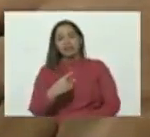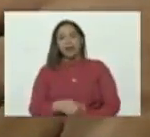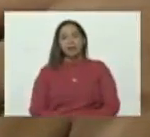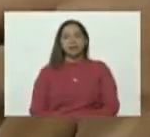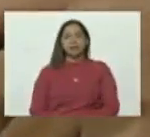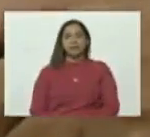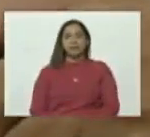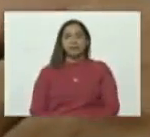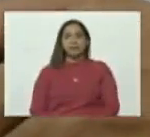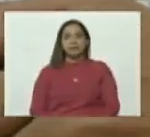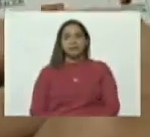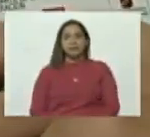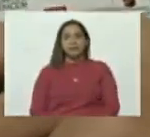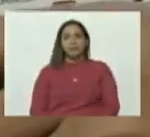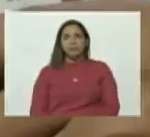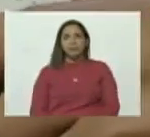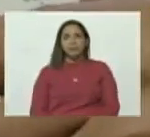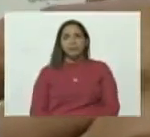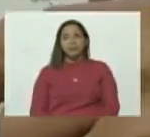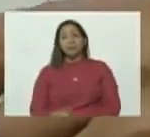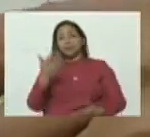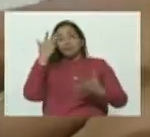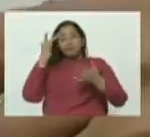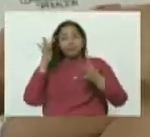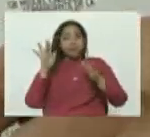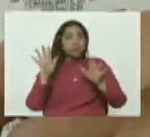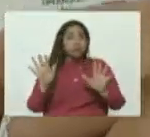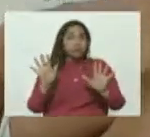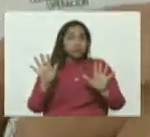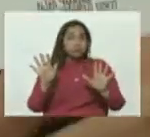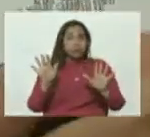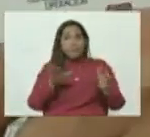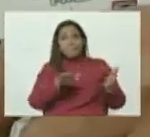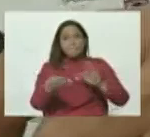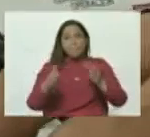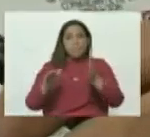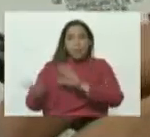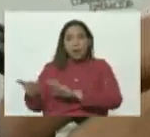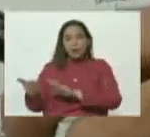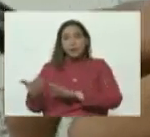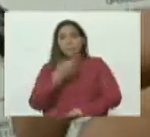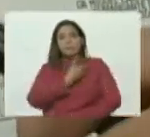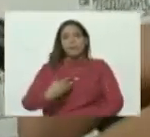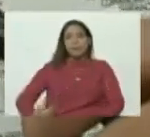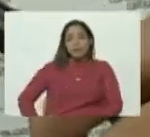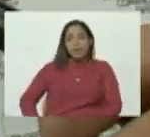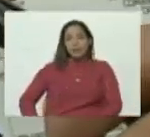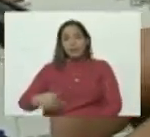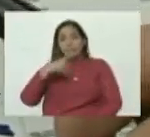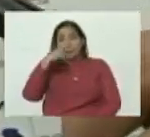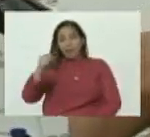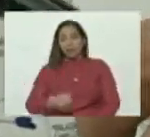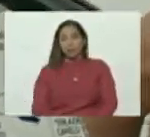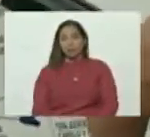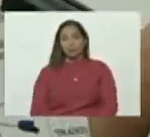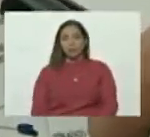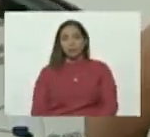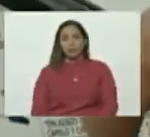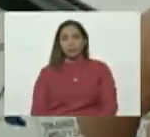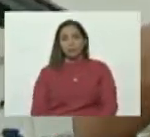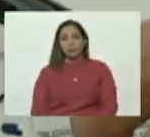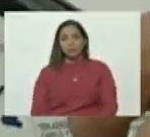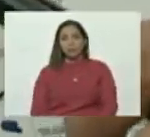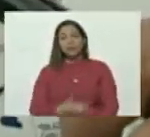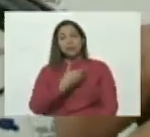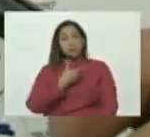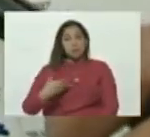de los intentos de magnicidio, de asesinato del presidente Nicolás Maduro, del